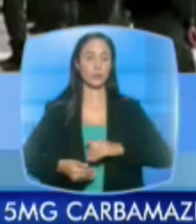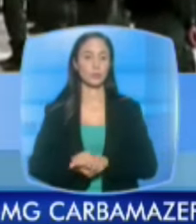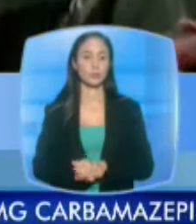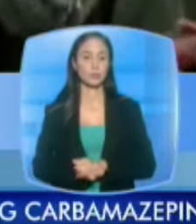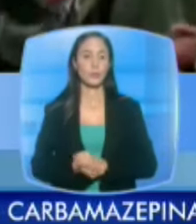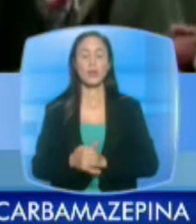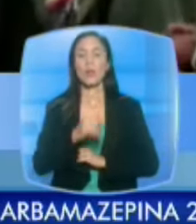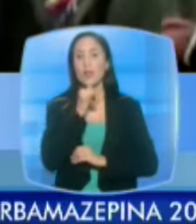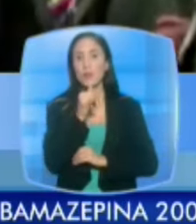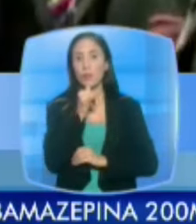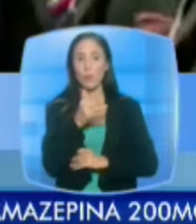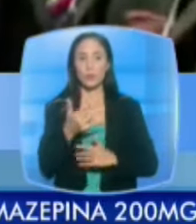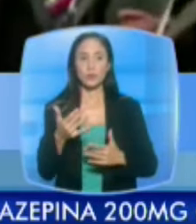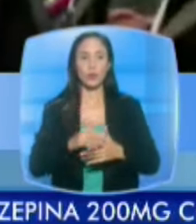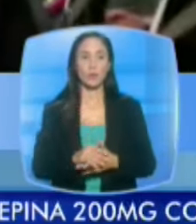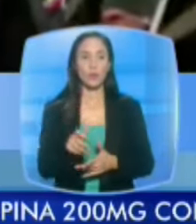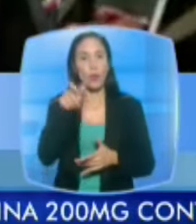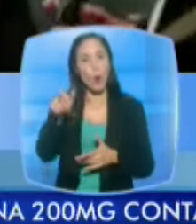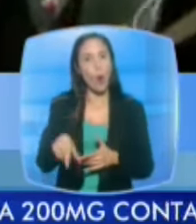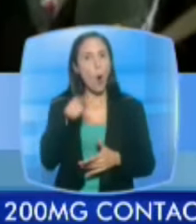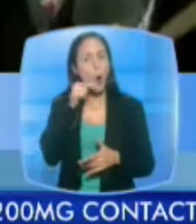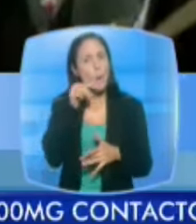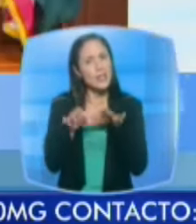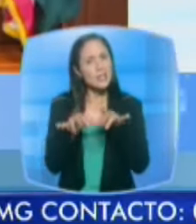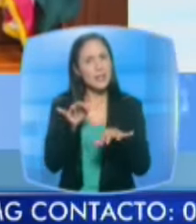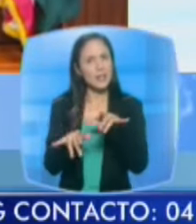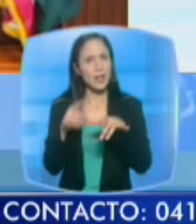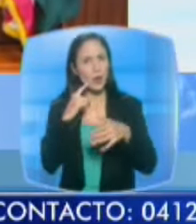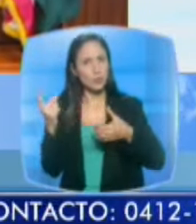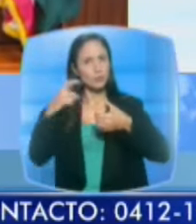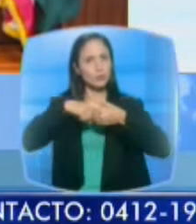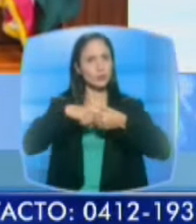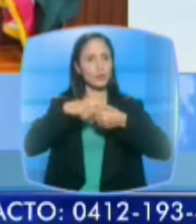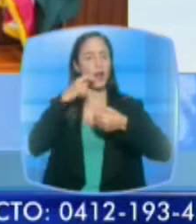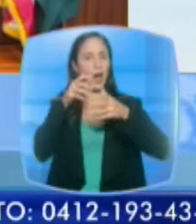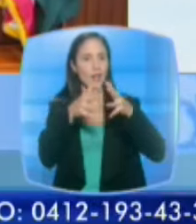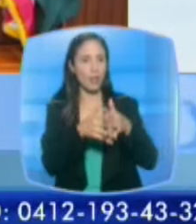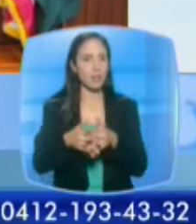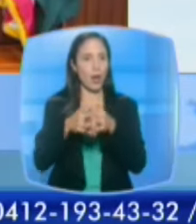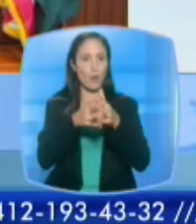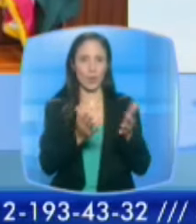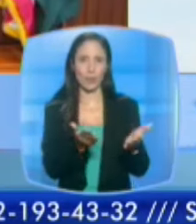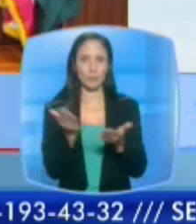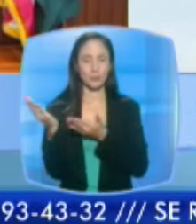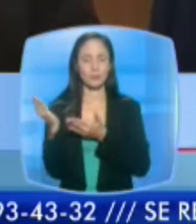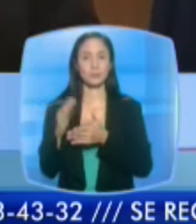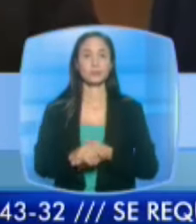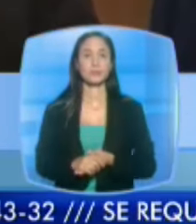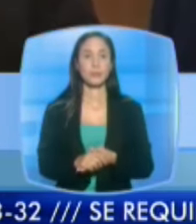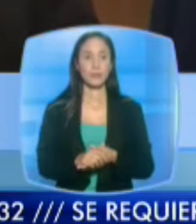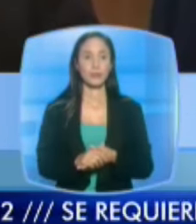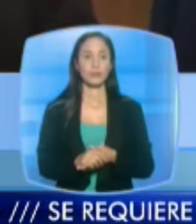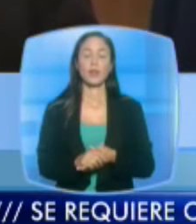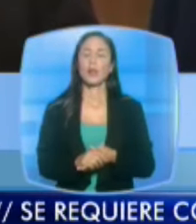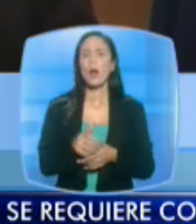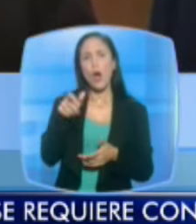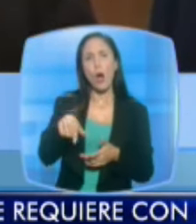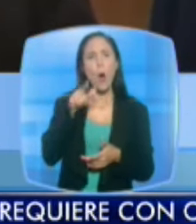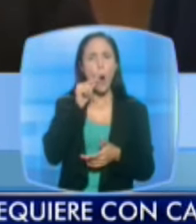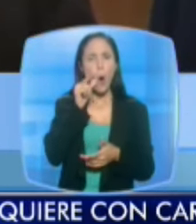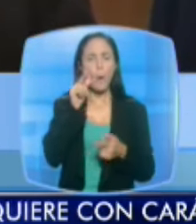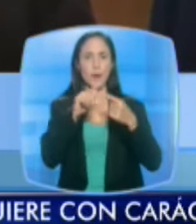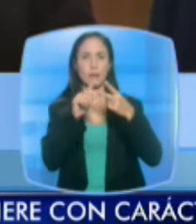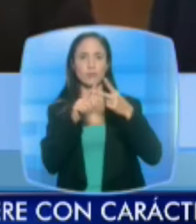Las declaraciones surgen luego que el subsecretario de Defensa adjunto de Estados Unidos para el hemisferio occidental, Daniel Erickson, y